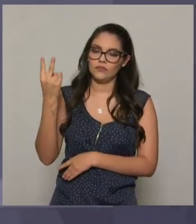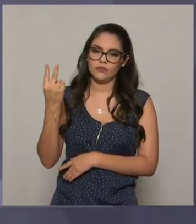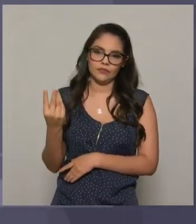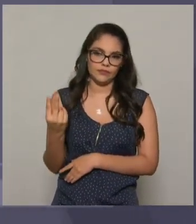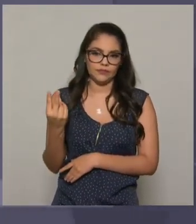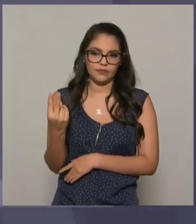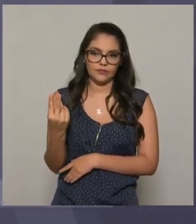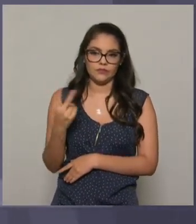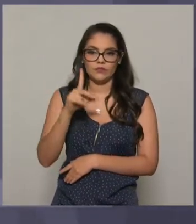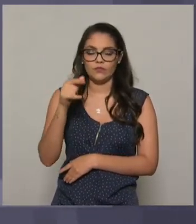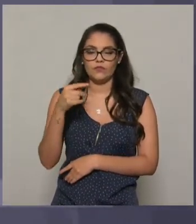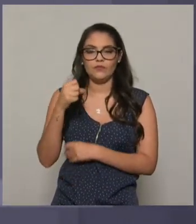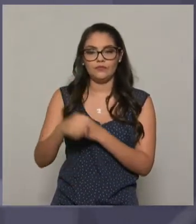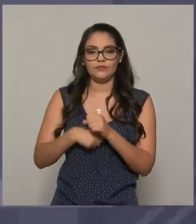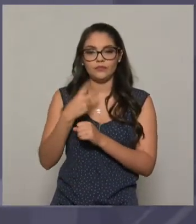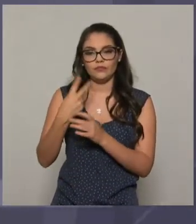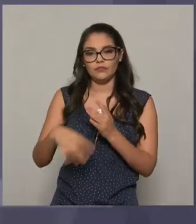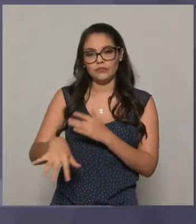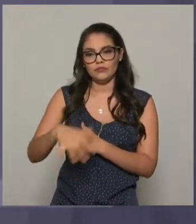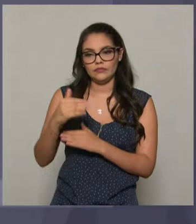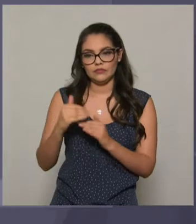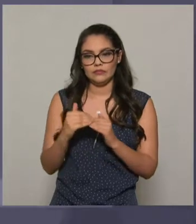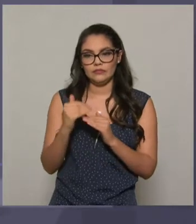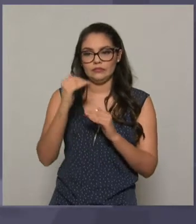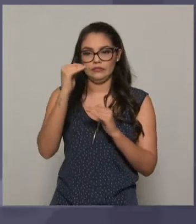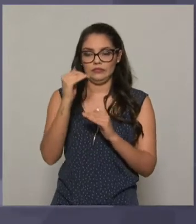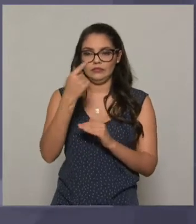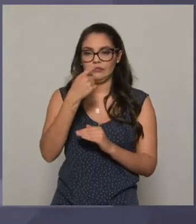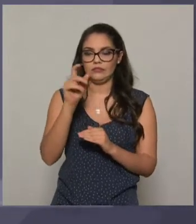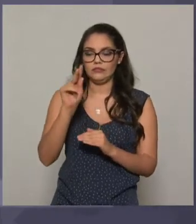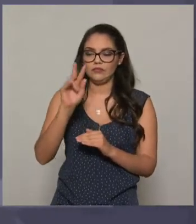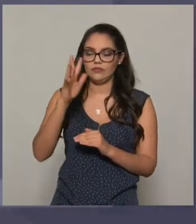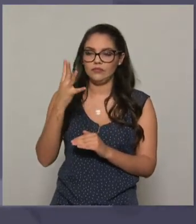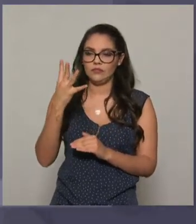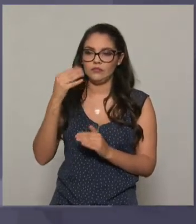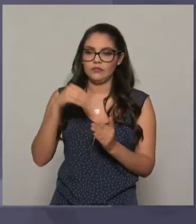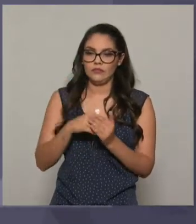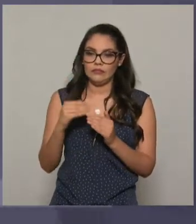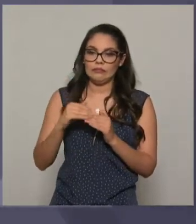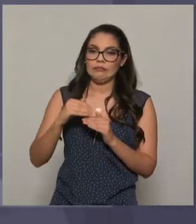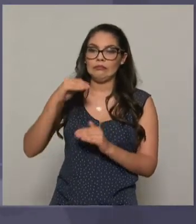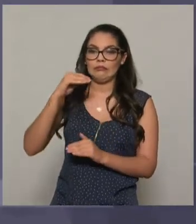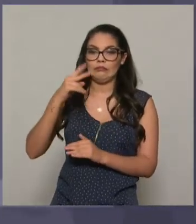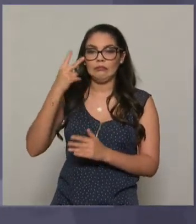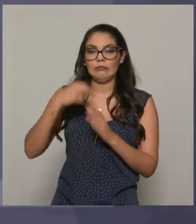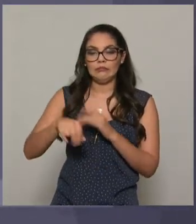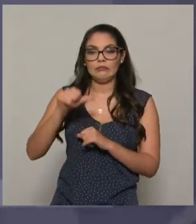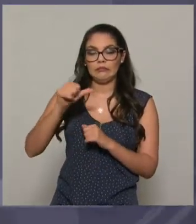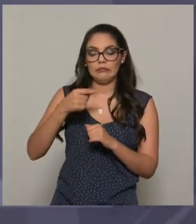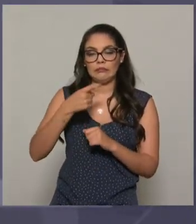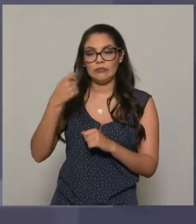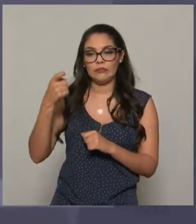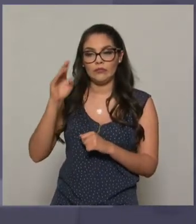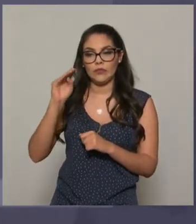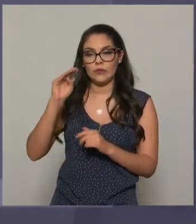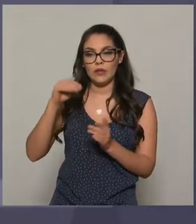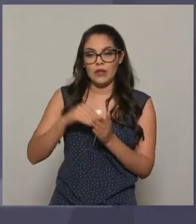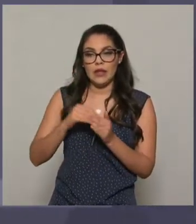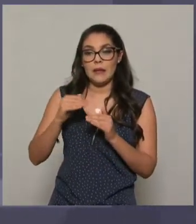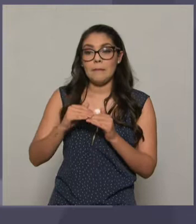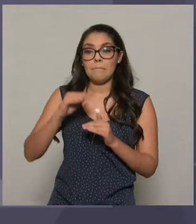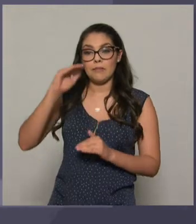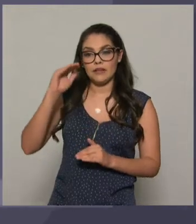171,242. En el 2015 hubo un incremento de más de 184,000, 2016 más de